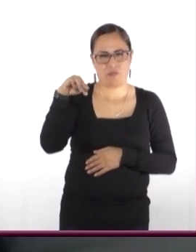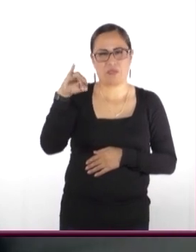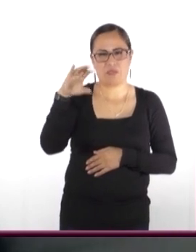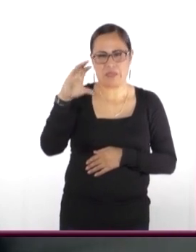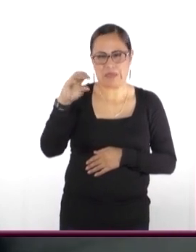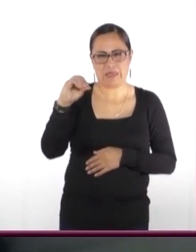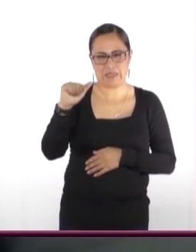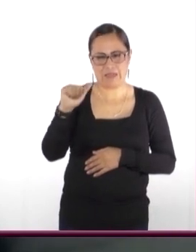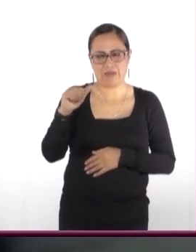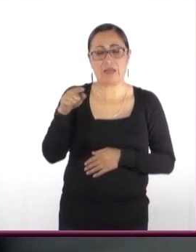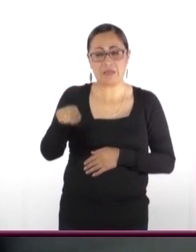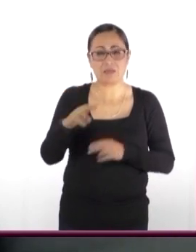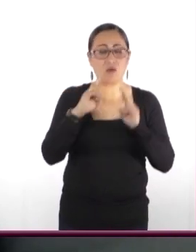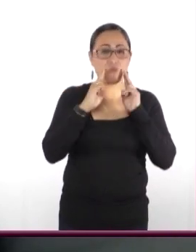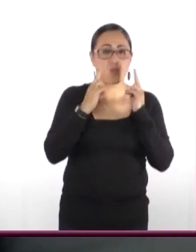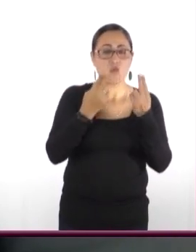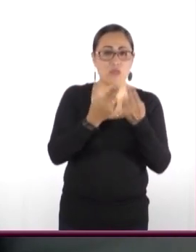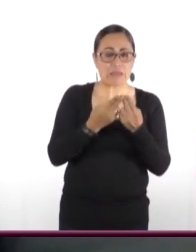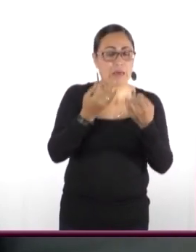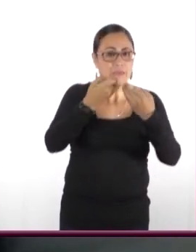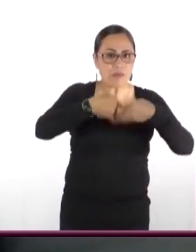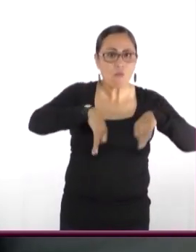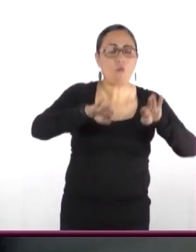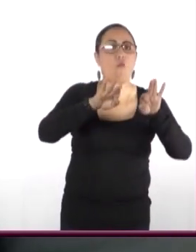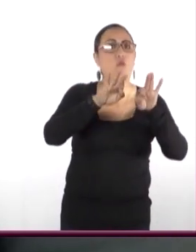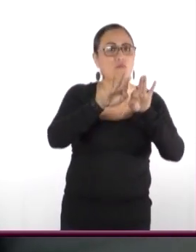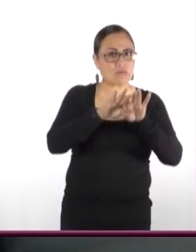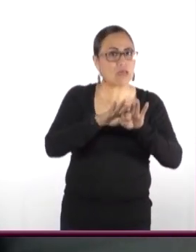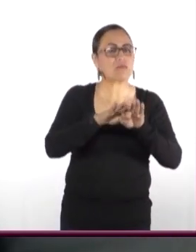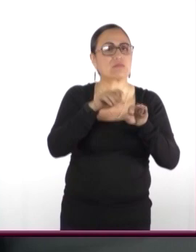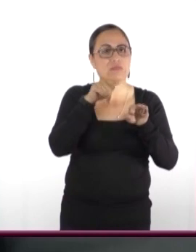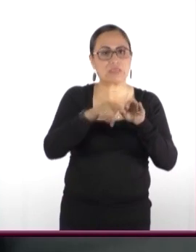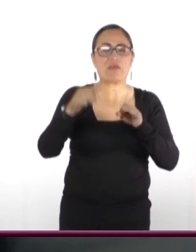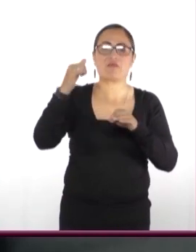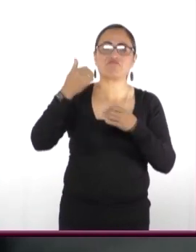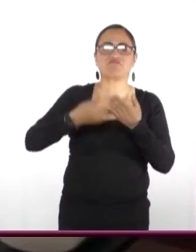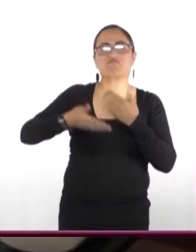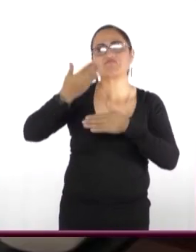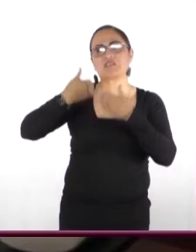Por muchísimo tiempo, pero por mucho tiempo, desde la época